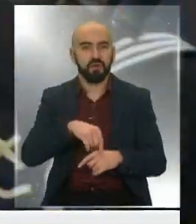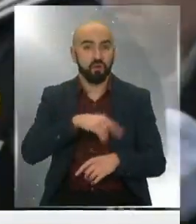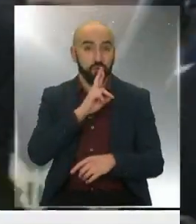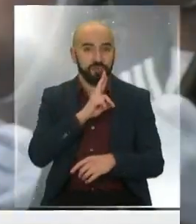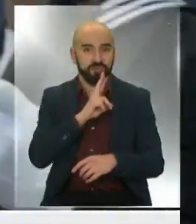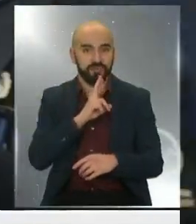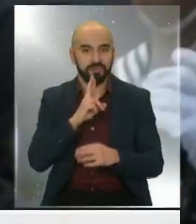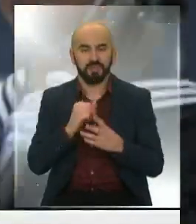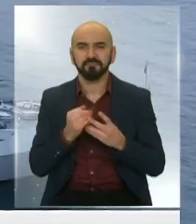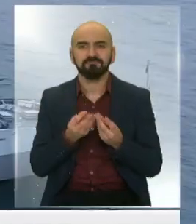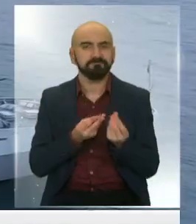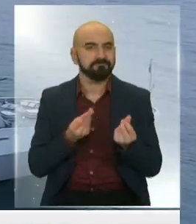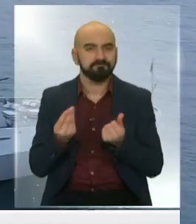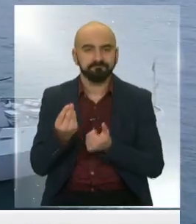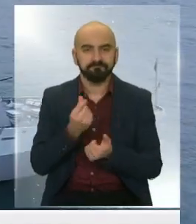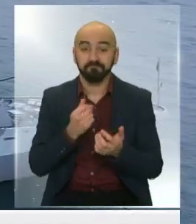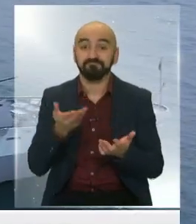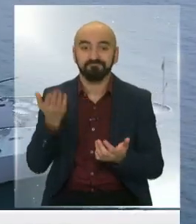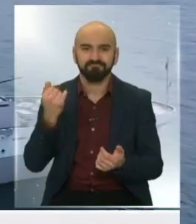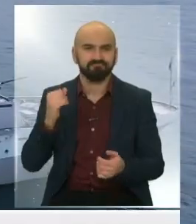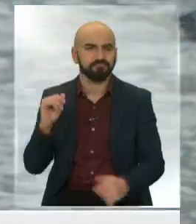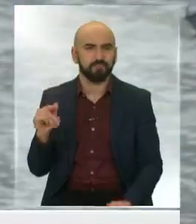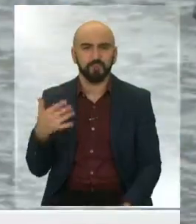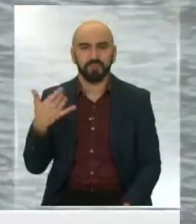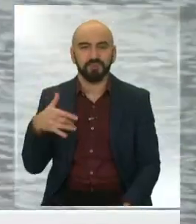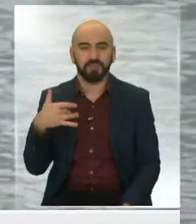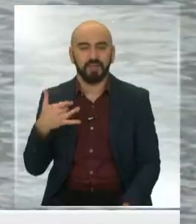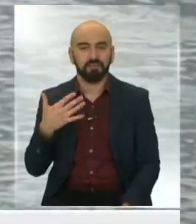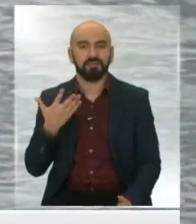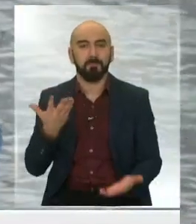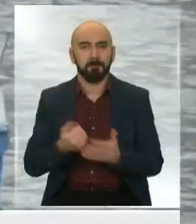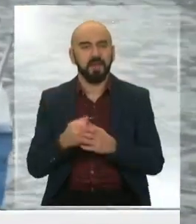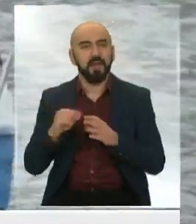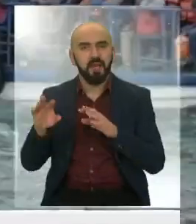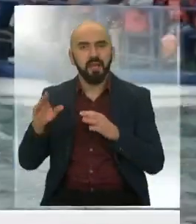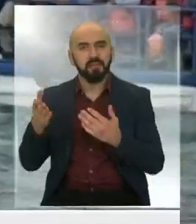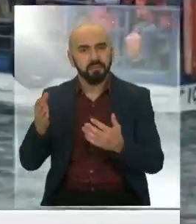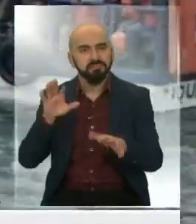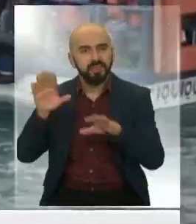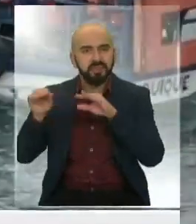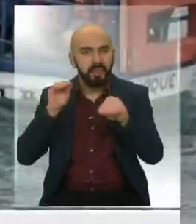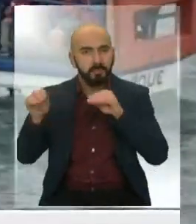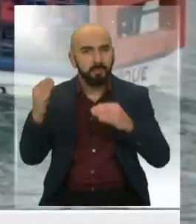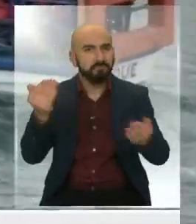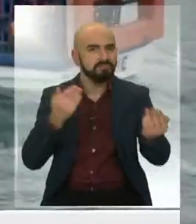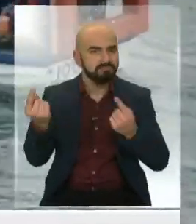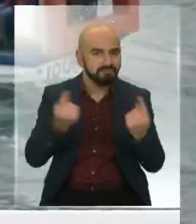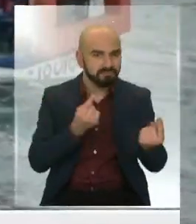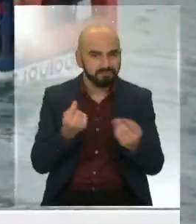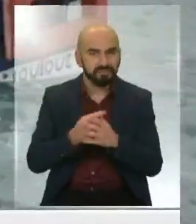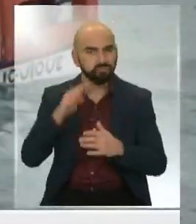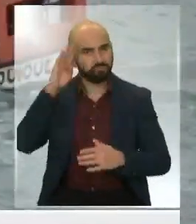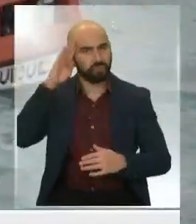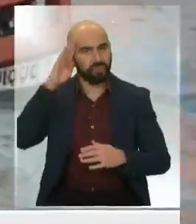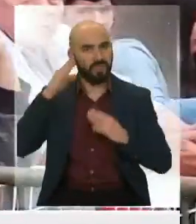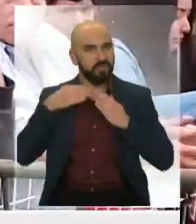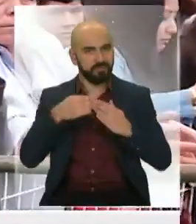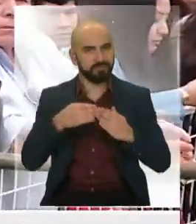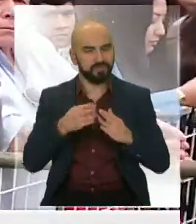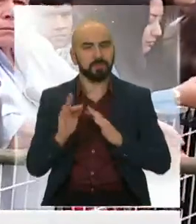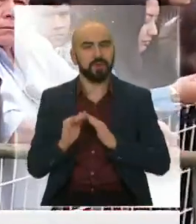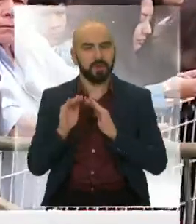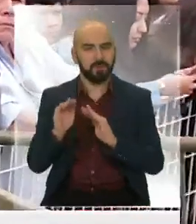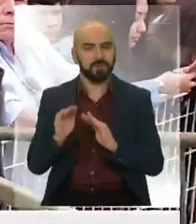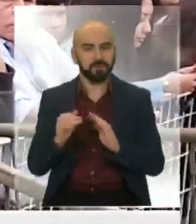mística que le envuelve fue clave en esos años para el reclutamiento de soldados y el apoyo de la ciudadanía.